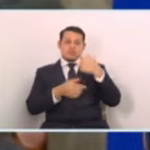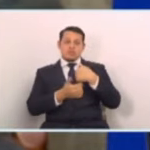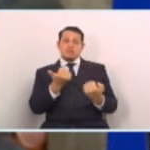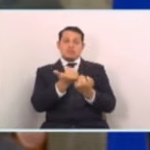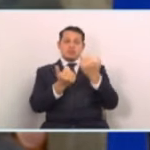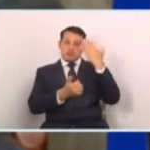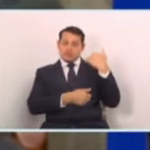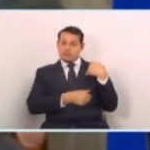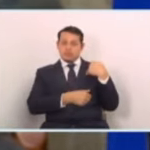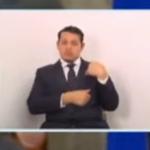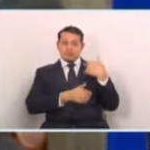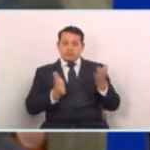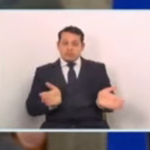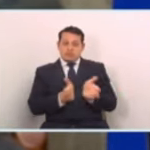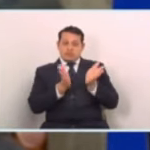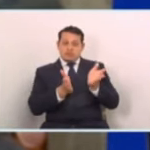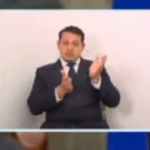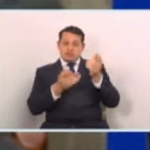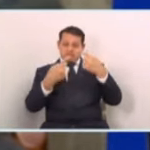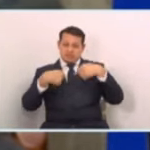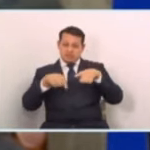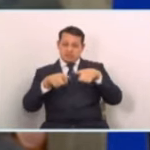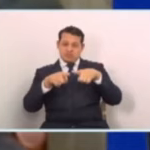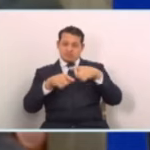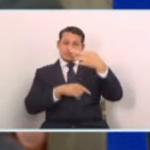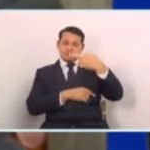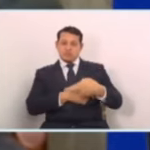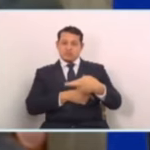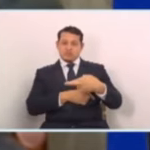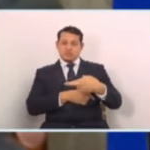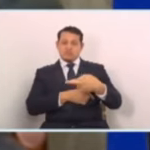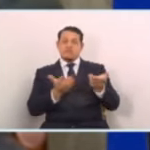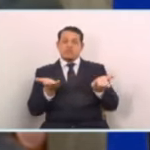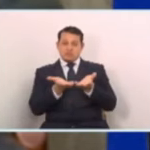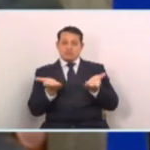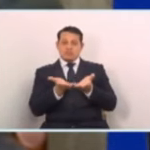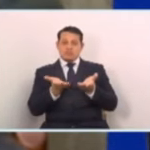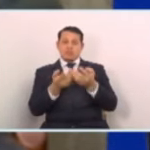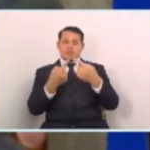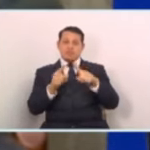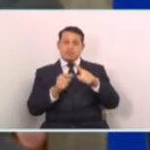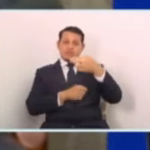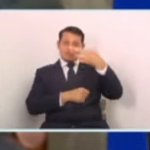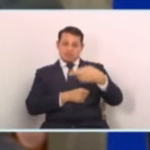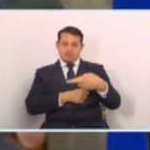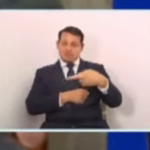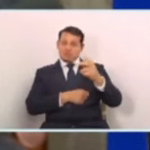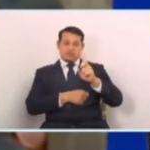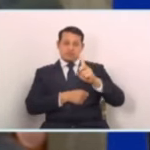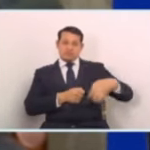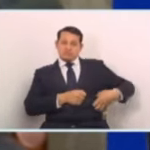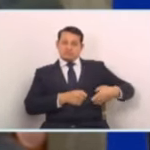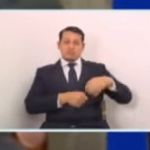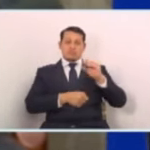yo apoyo a las mujeres, se trata de ser consecuente y realmente hacerlo, pero con hechos y no